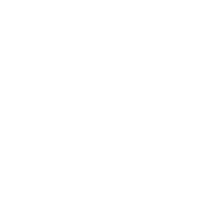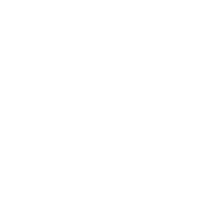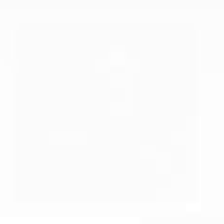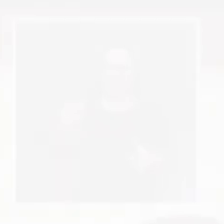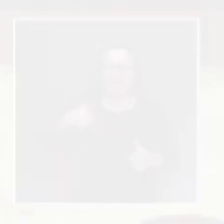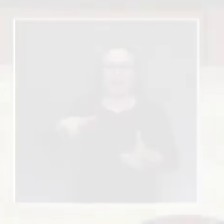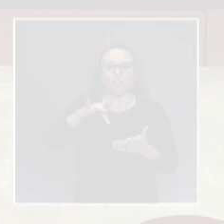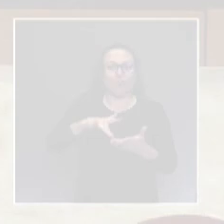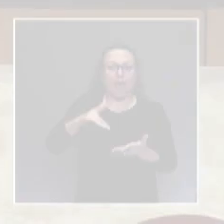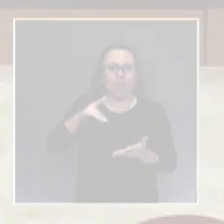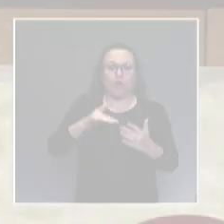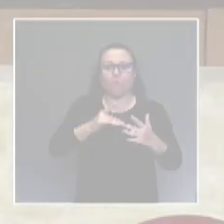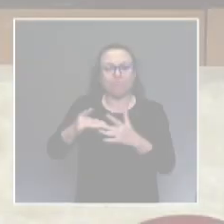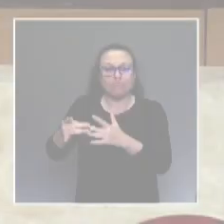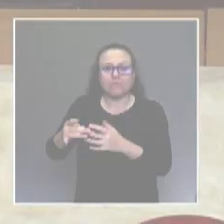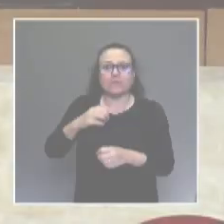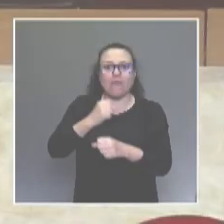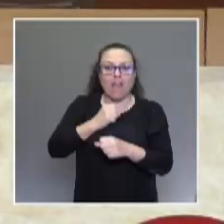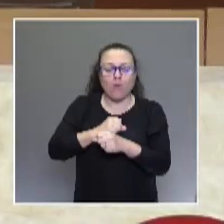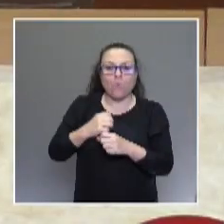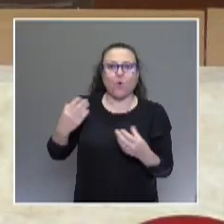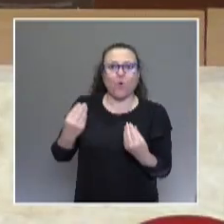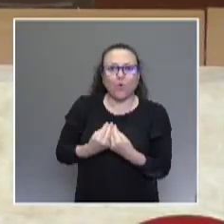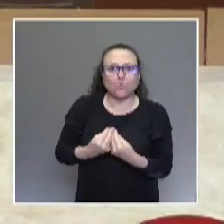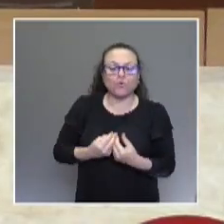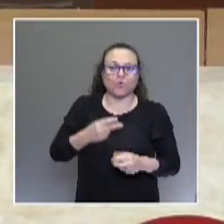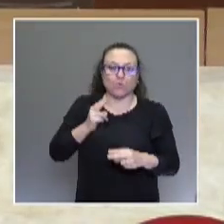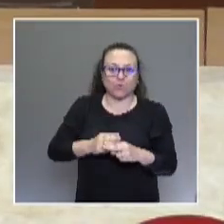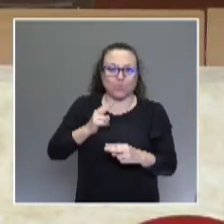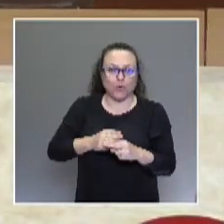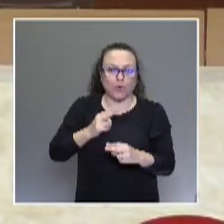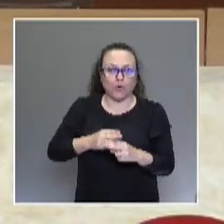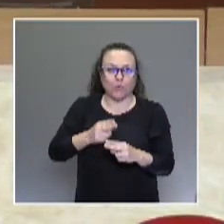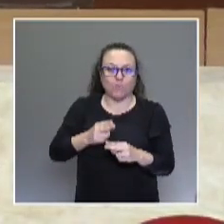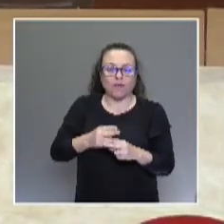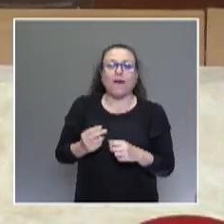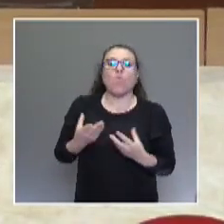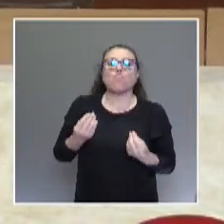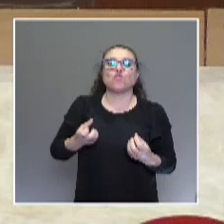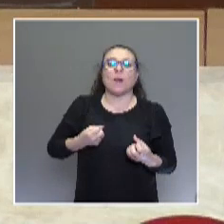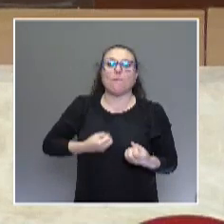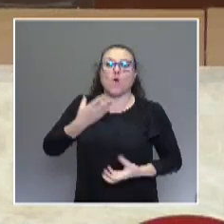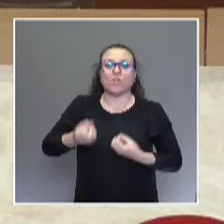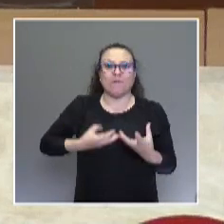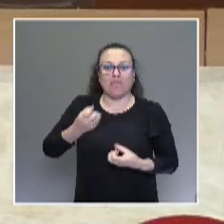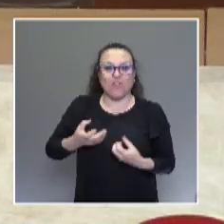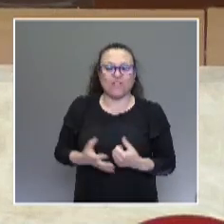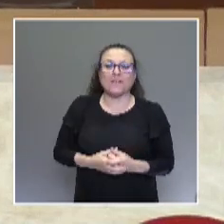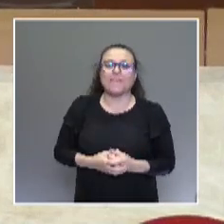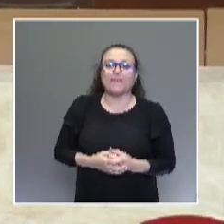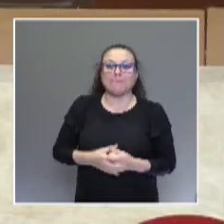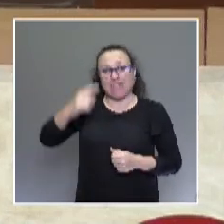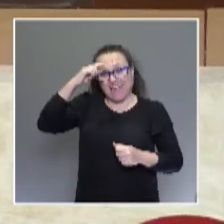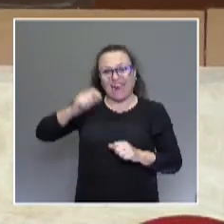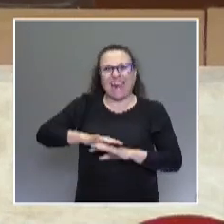hemos liderado trabajado codo a codo duramente también pero con con mucha motivación en la